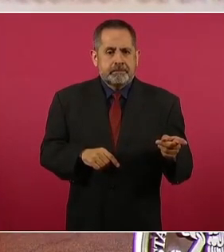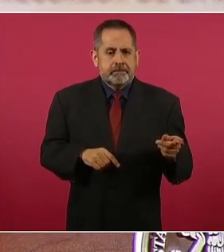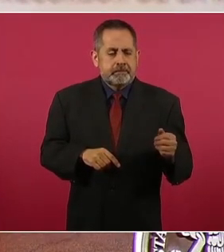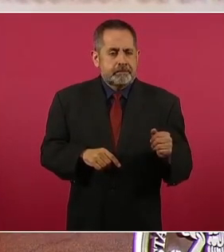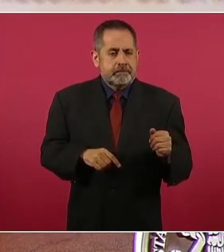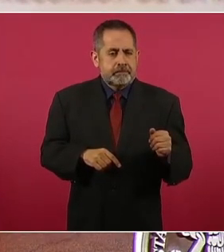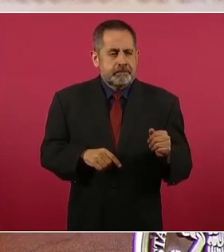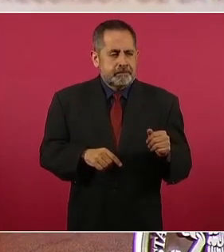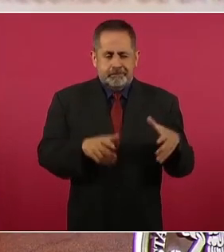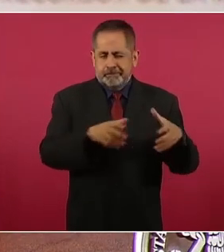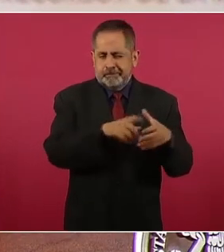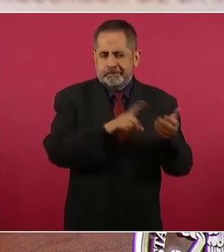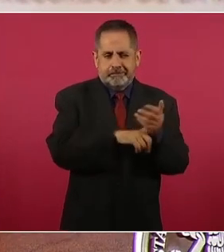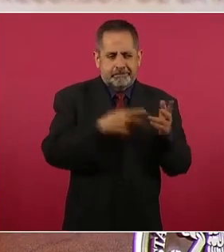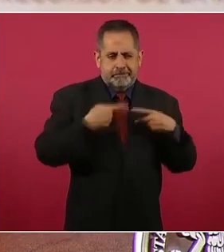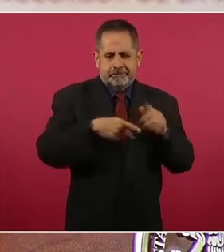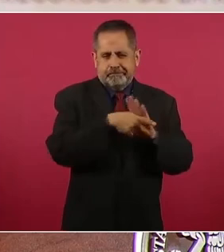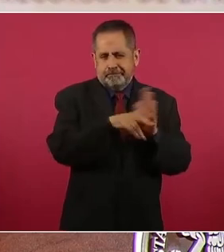del régimen